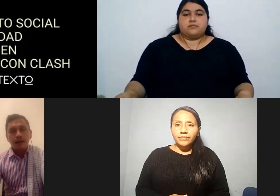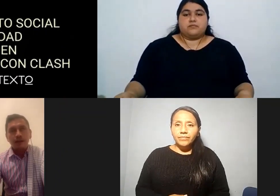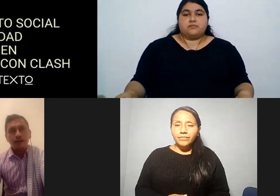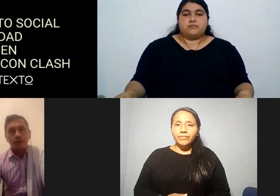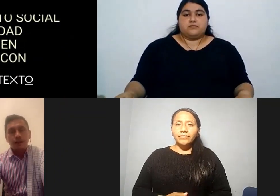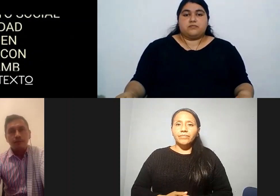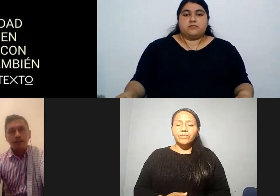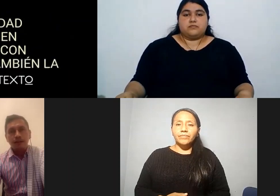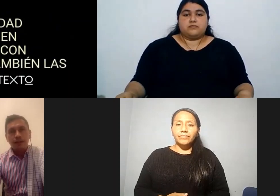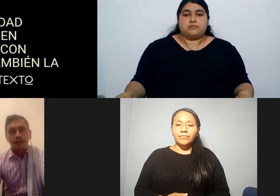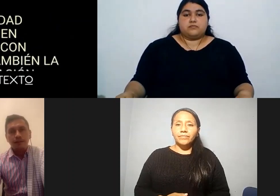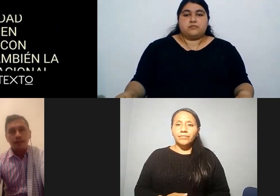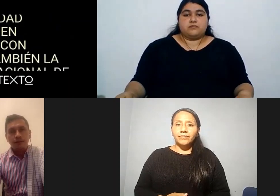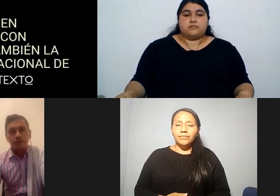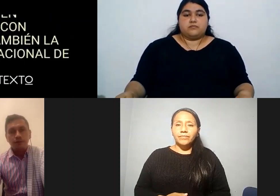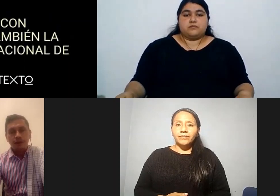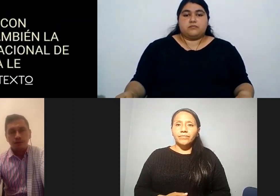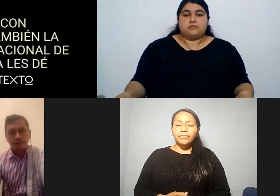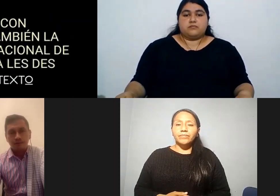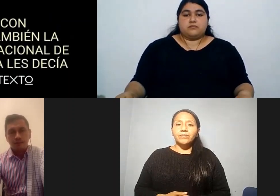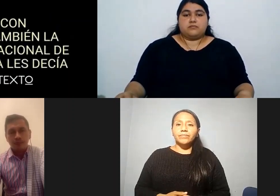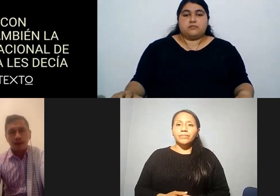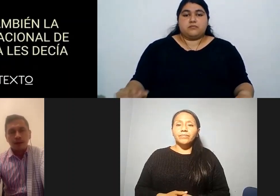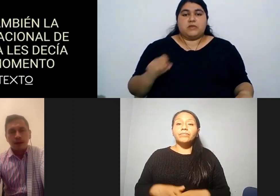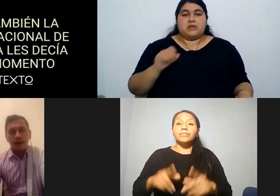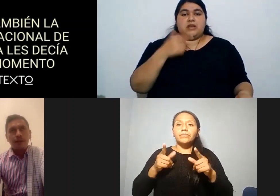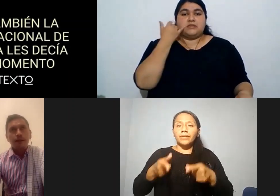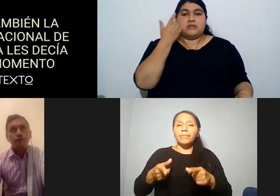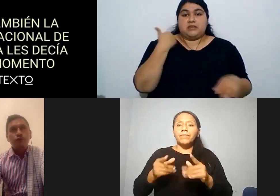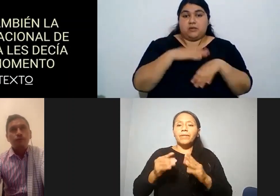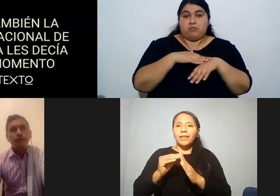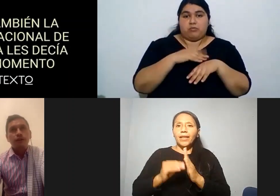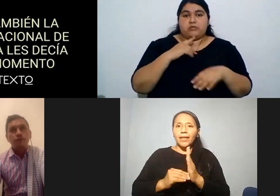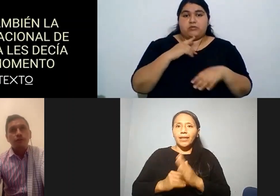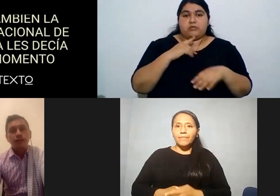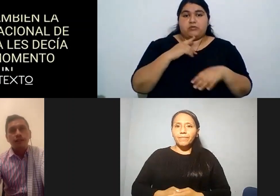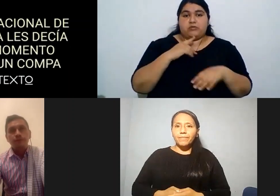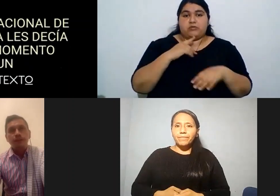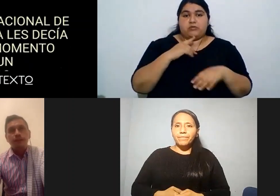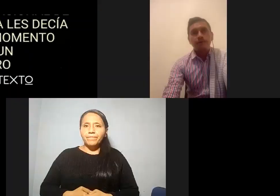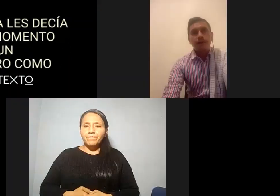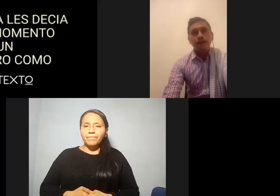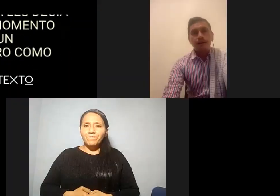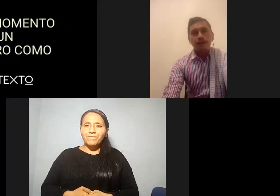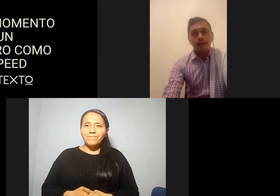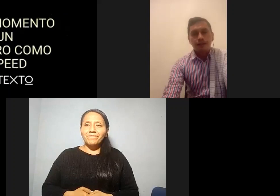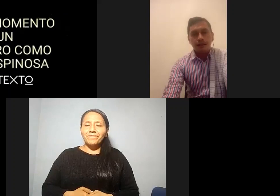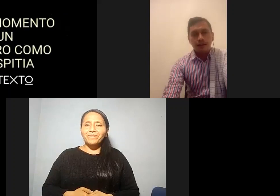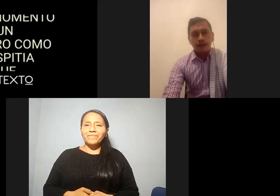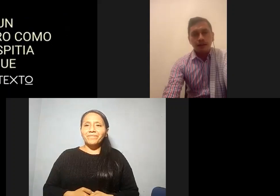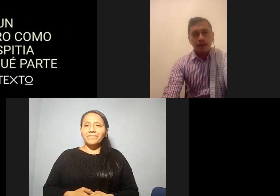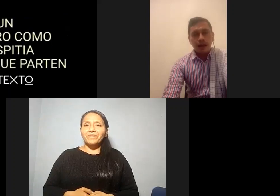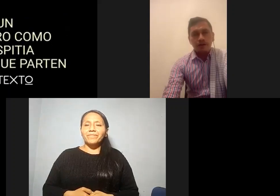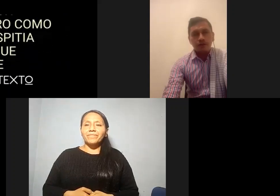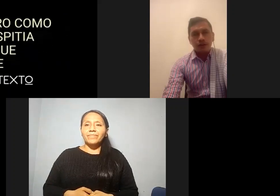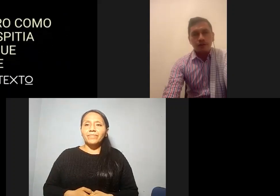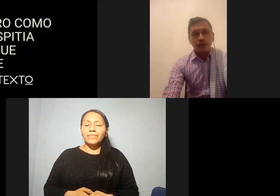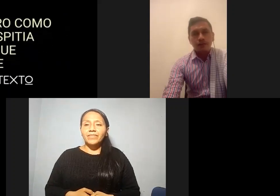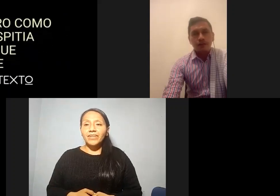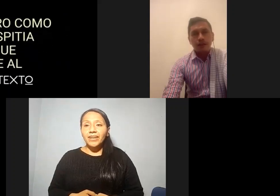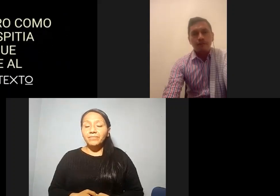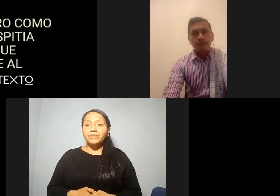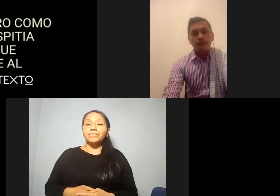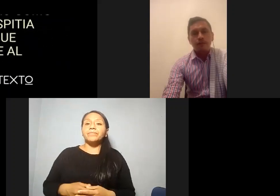También la Agenda Nacional de Paz, que ya les decía hace un momento. Tenemos un compañero como Vicente Spitia también, que pertenece al